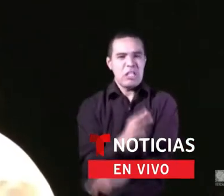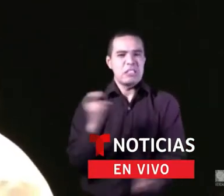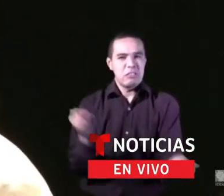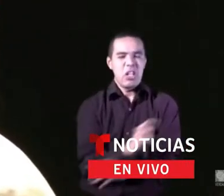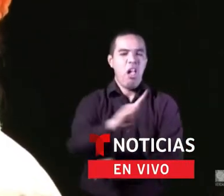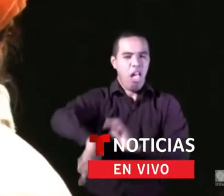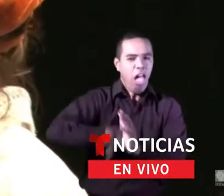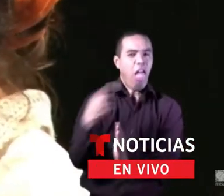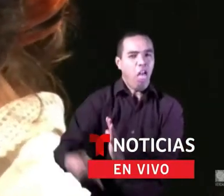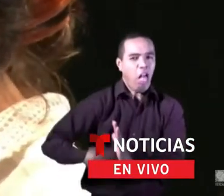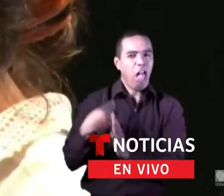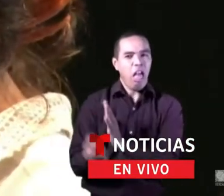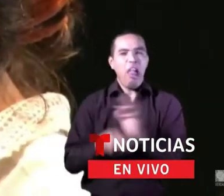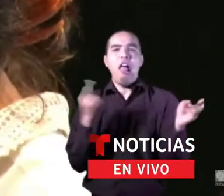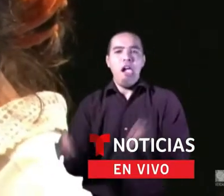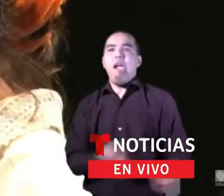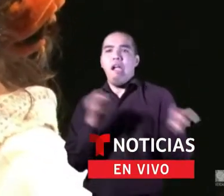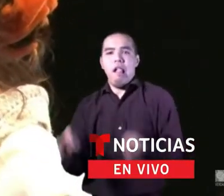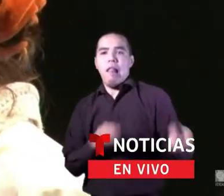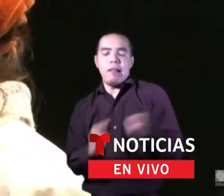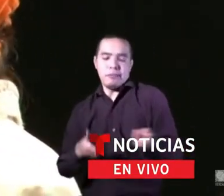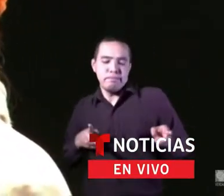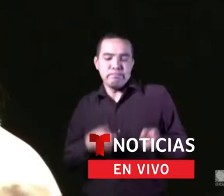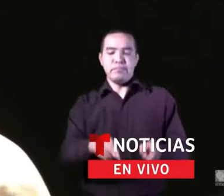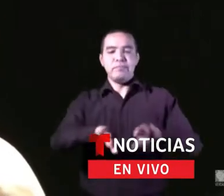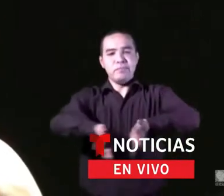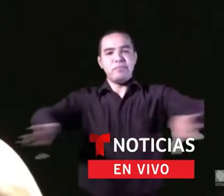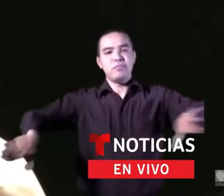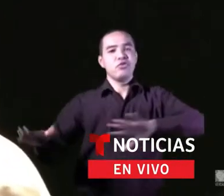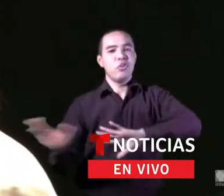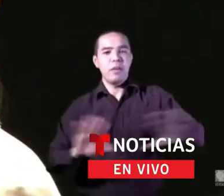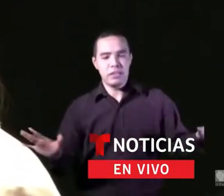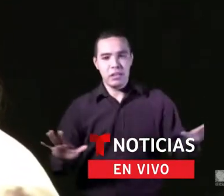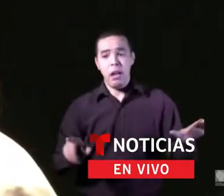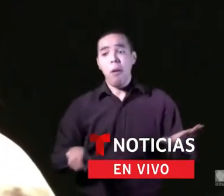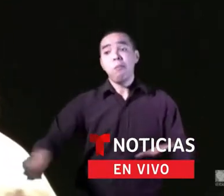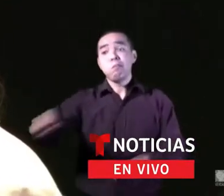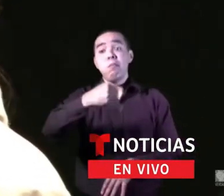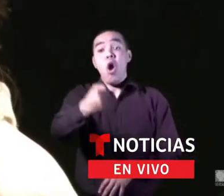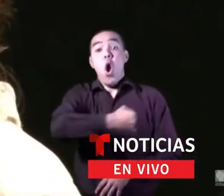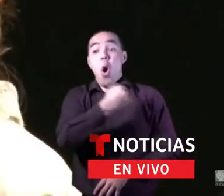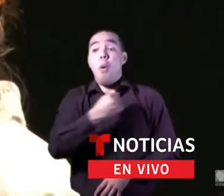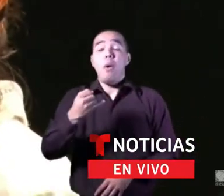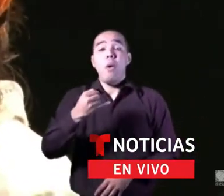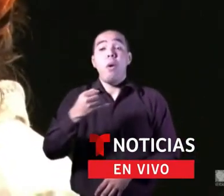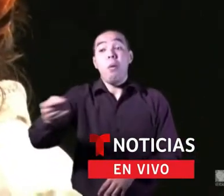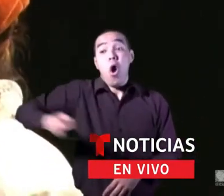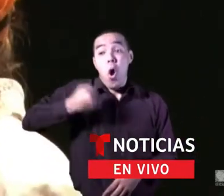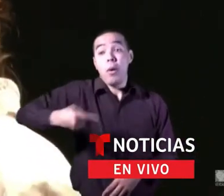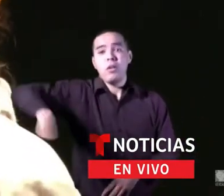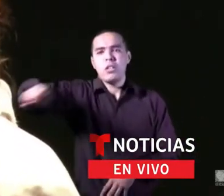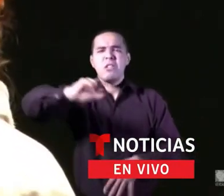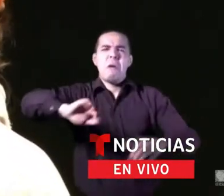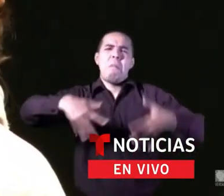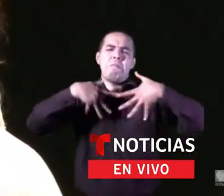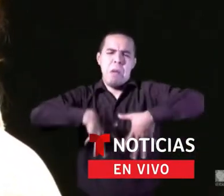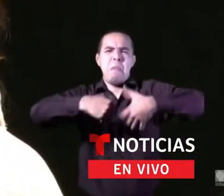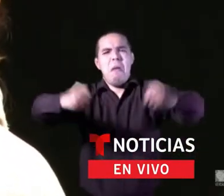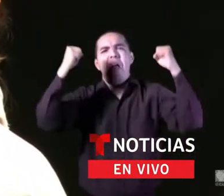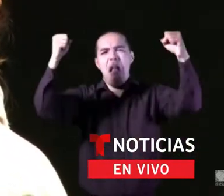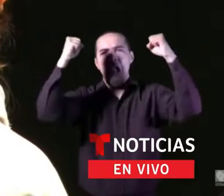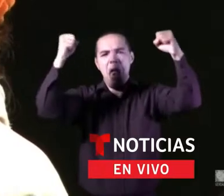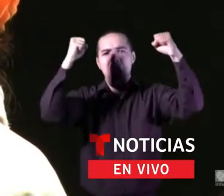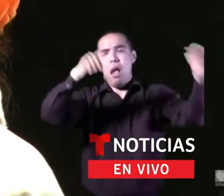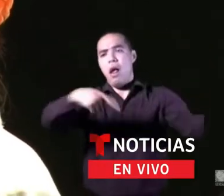jóvenes que están manifestando y aquellos policías que llevados por el miedo y por las ideologías de